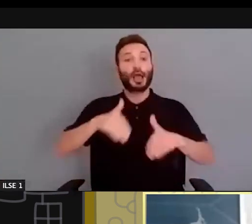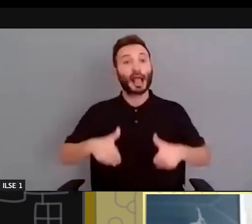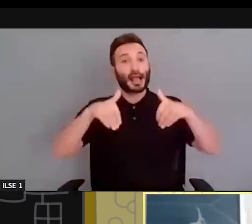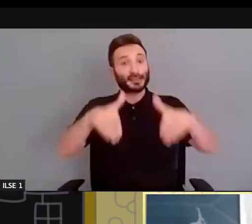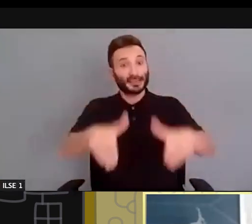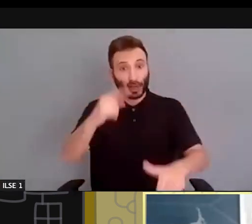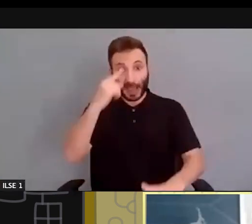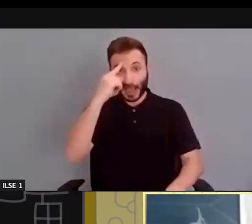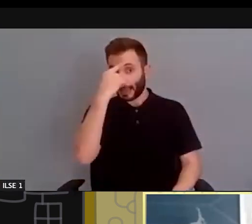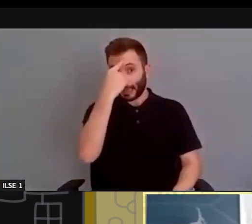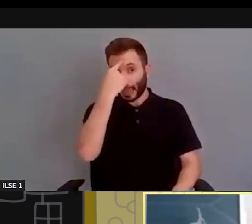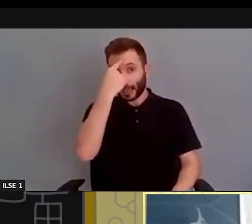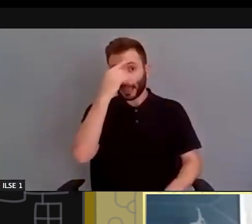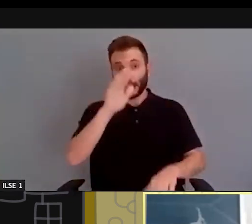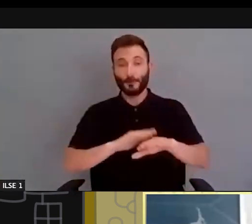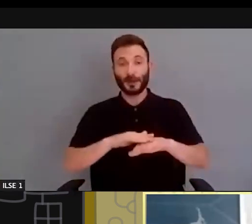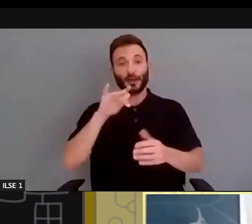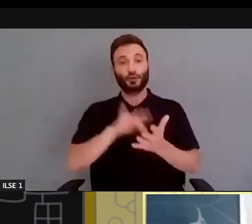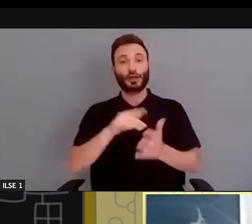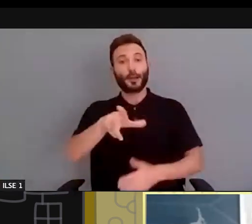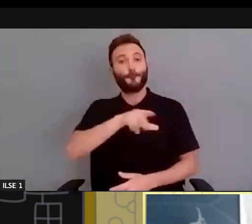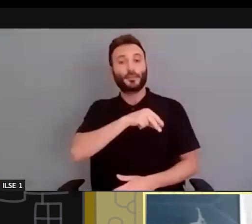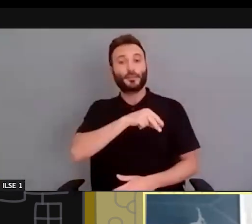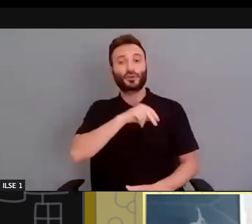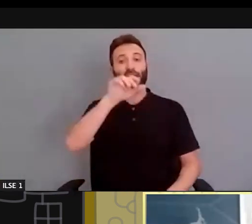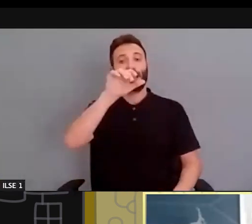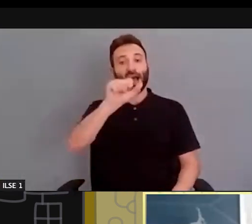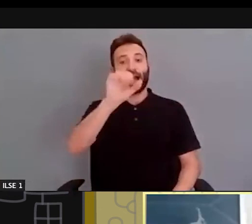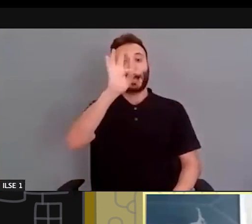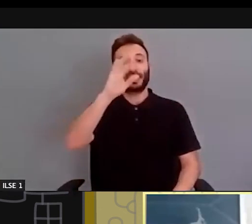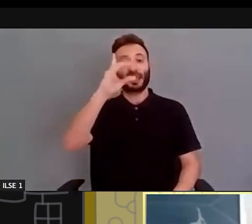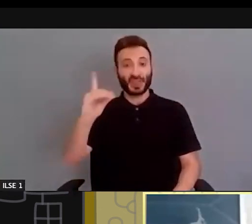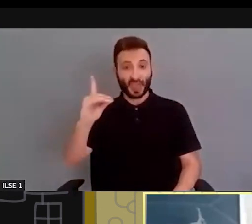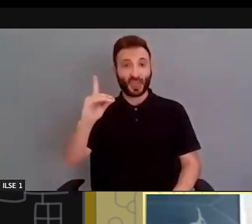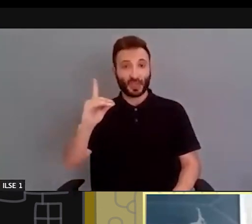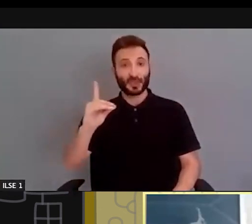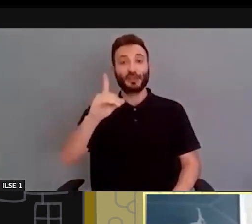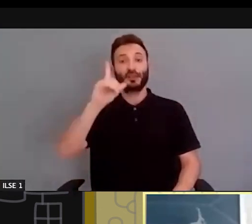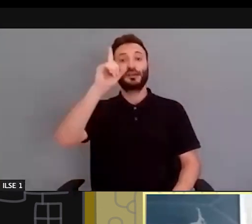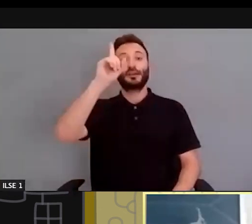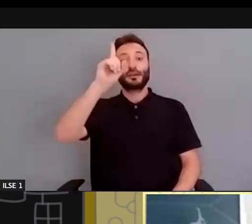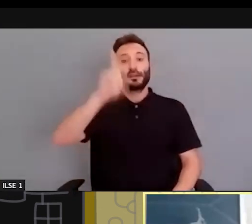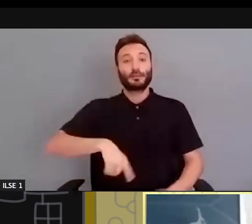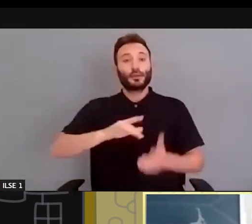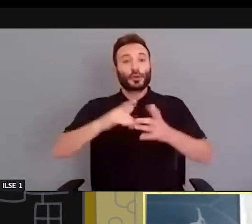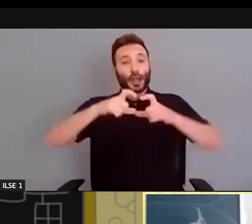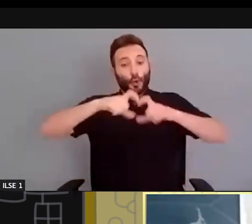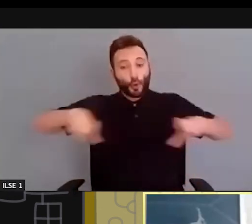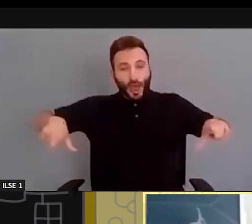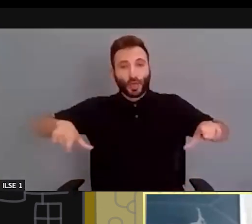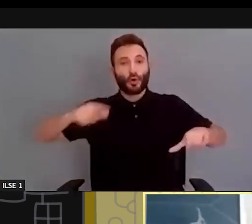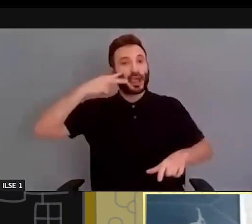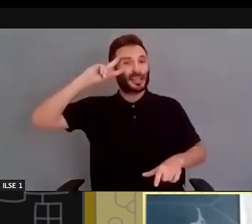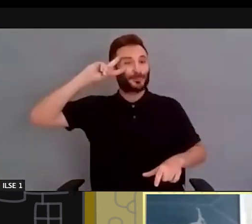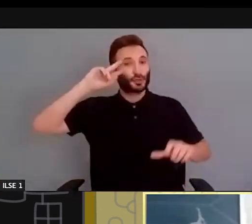los premios de la ATD, Accessible Tourism Destination, y con un jurado de 10 expertos, solo para